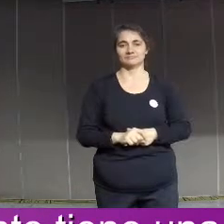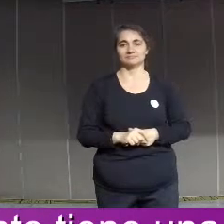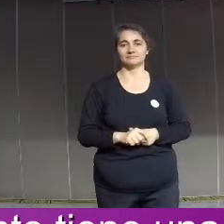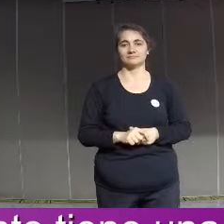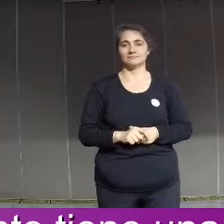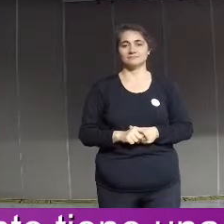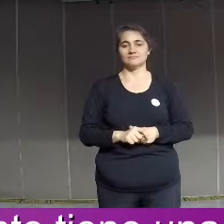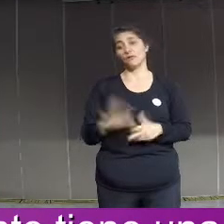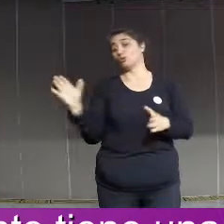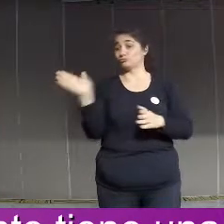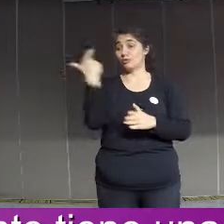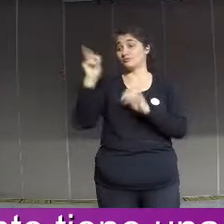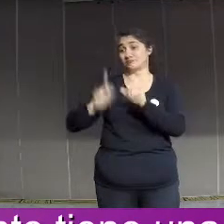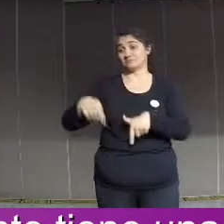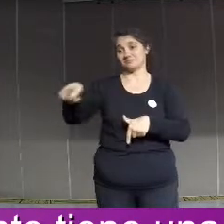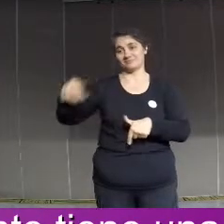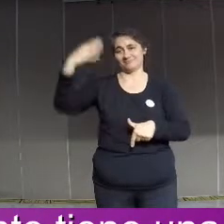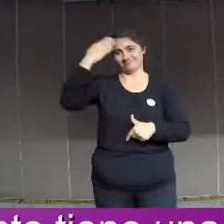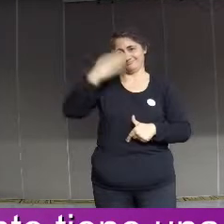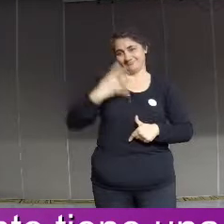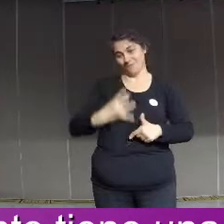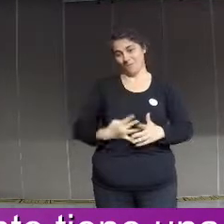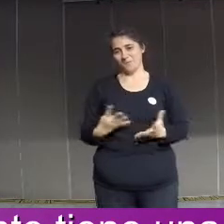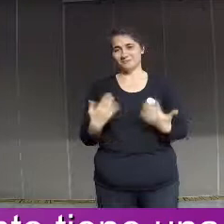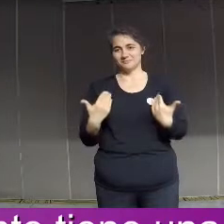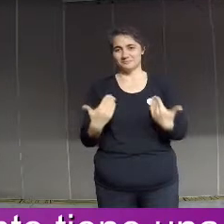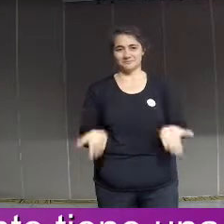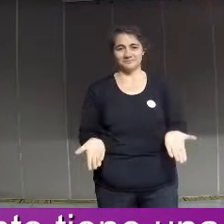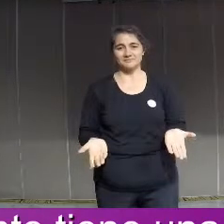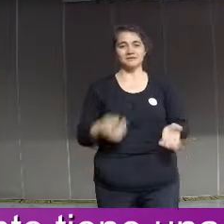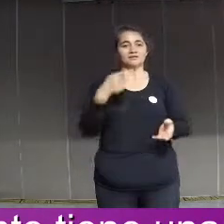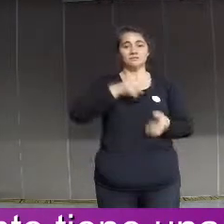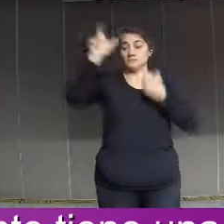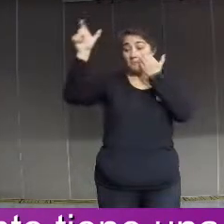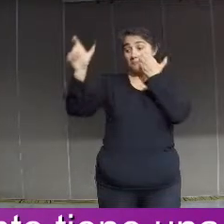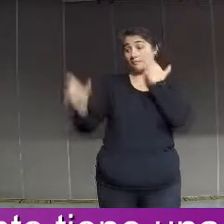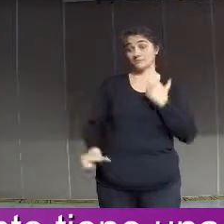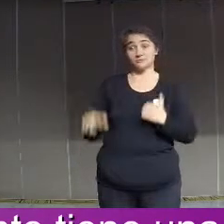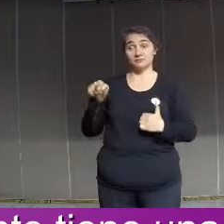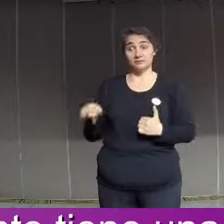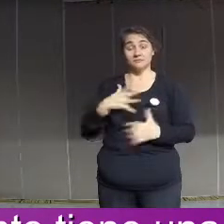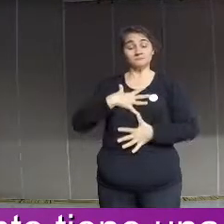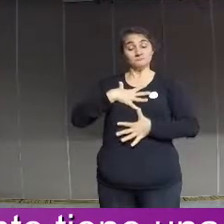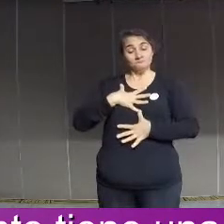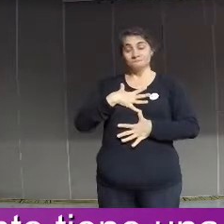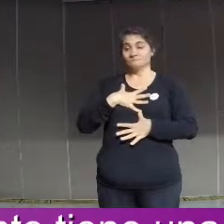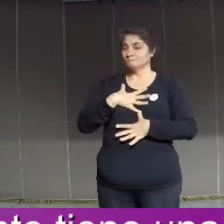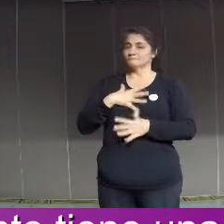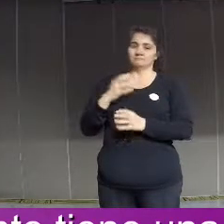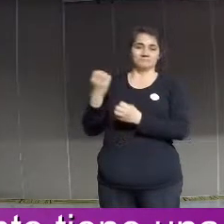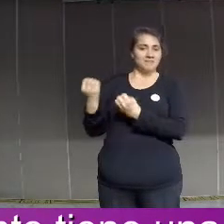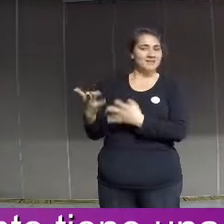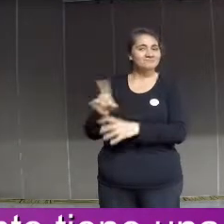O en todas. Entonces, ¿esto en qué va a interferir? En que un paciente con disfagia va a tener alteración en la nutrición,